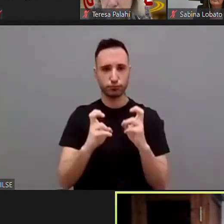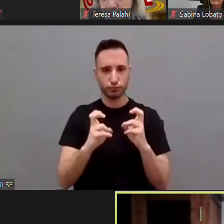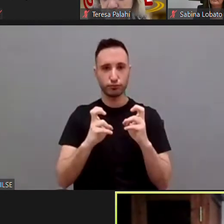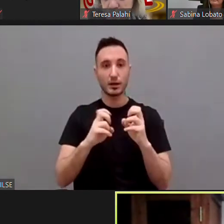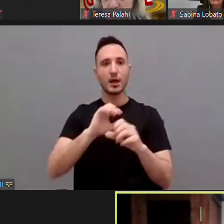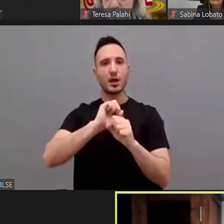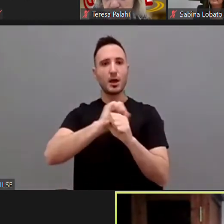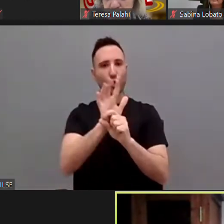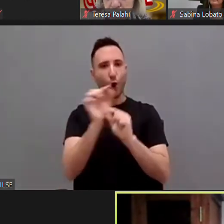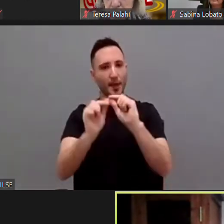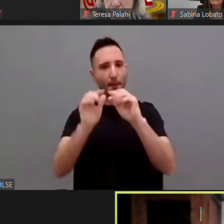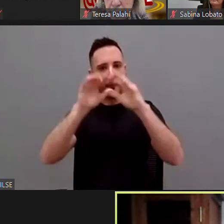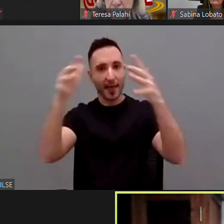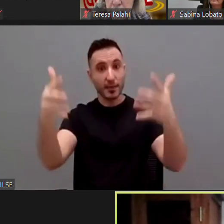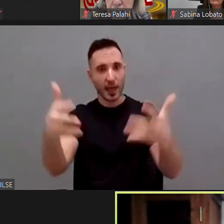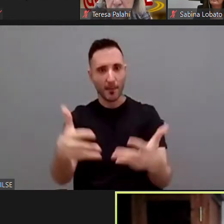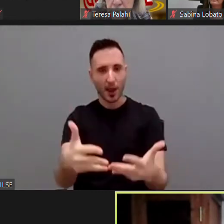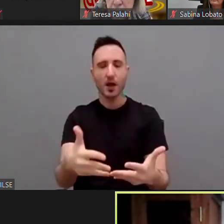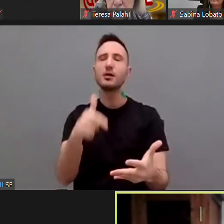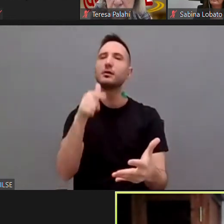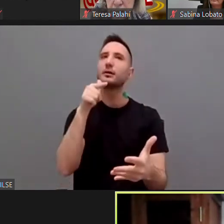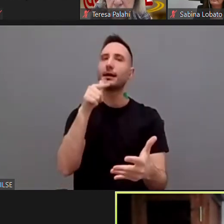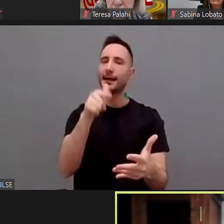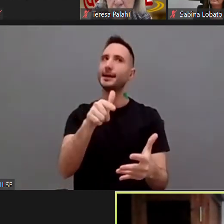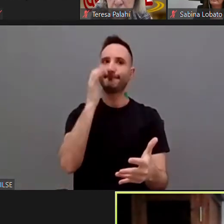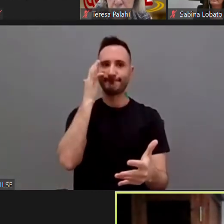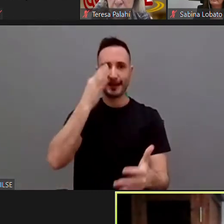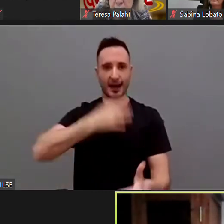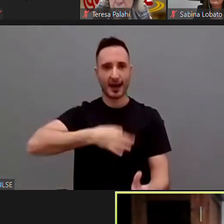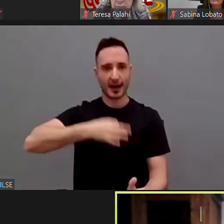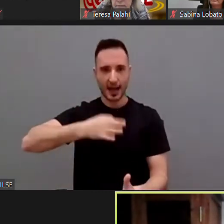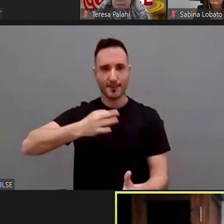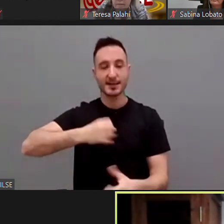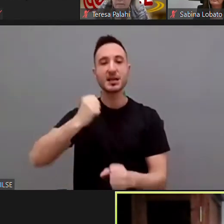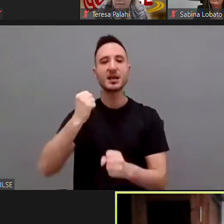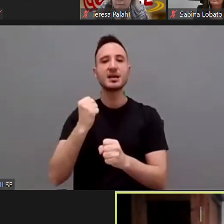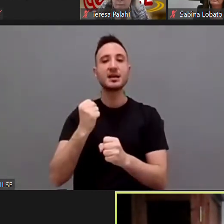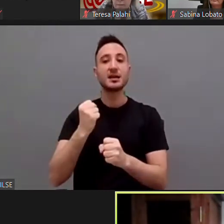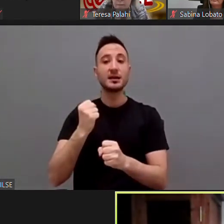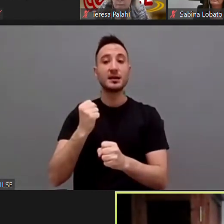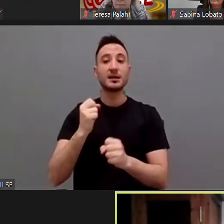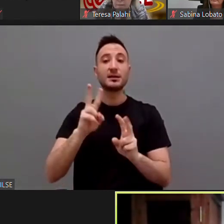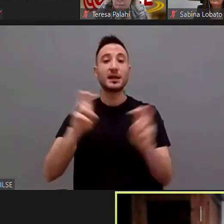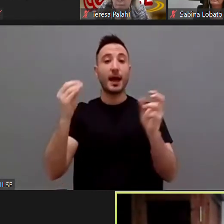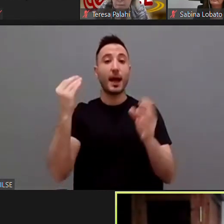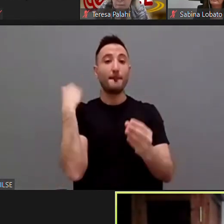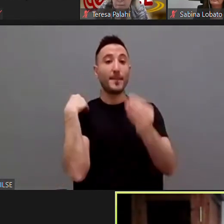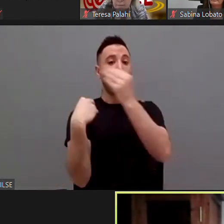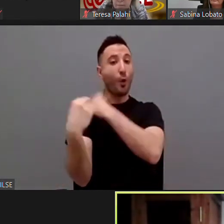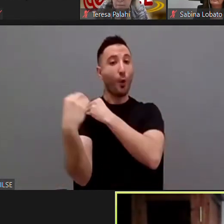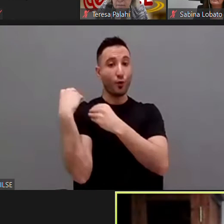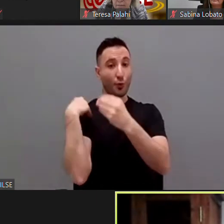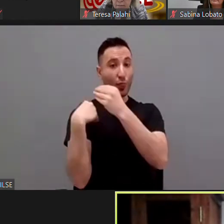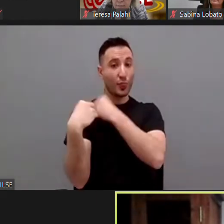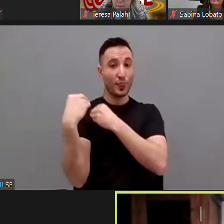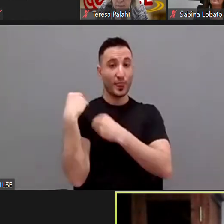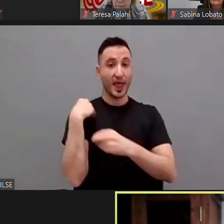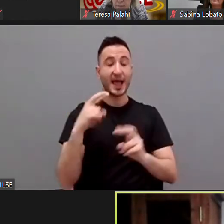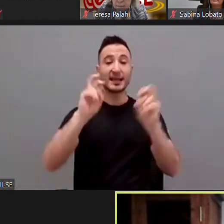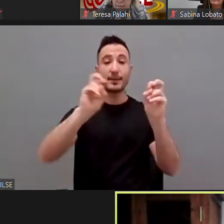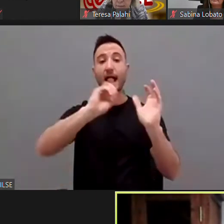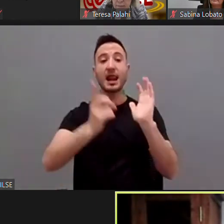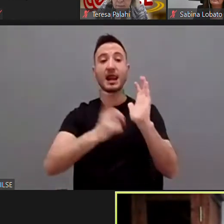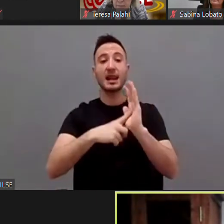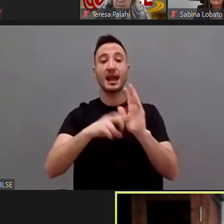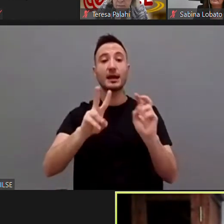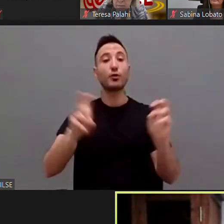confinados, ya realmente se incrementaron potencialmente todas las preguntas relacionadas con la nueva ley del